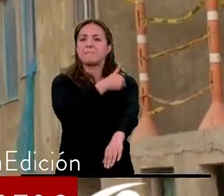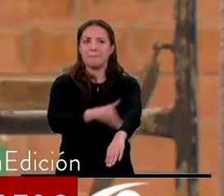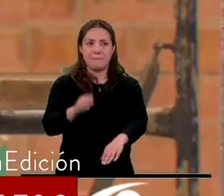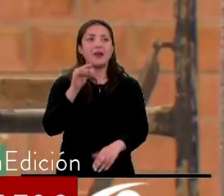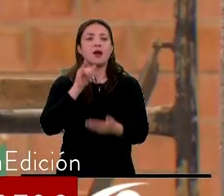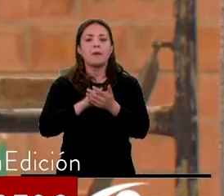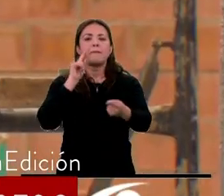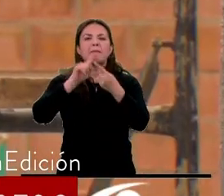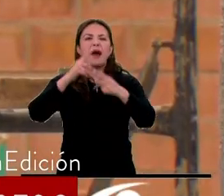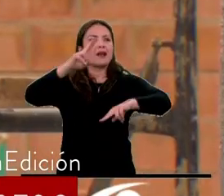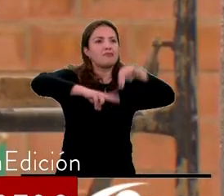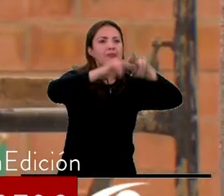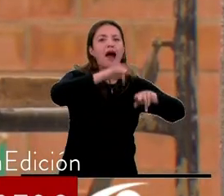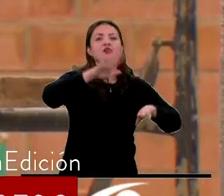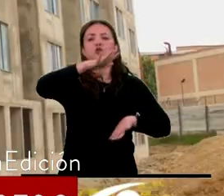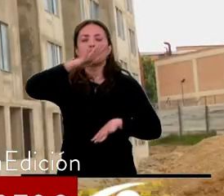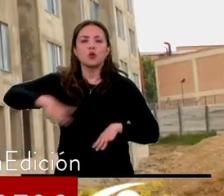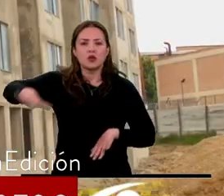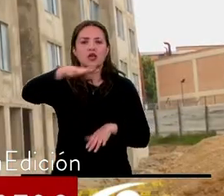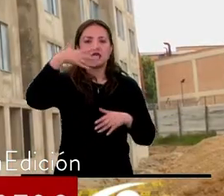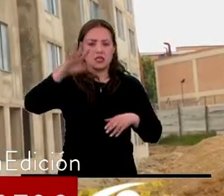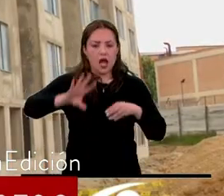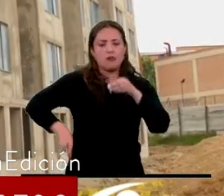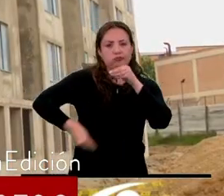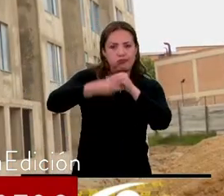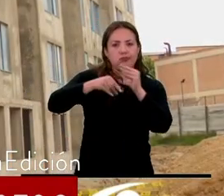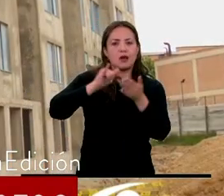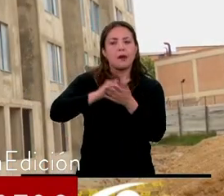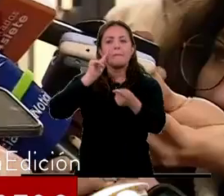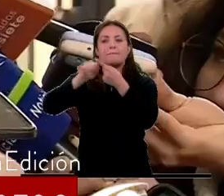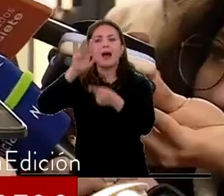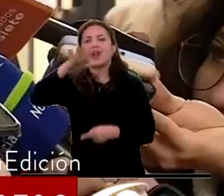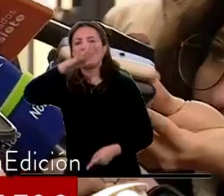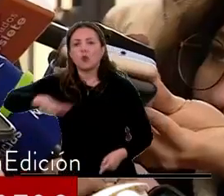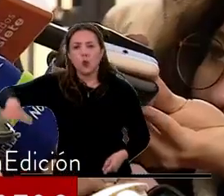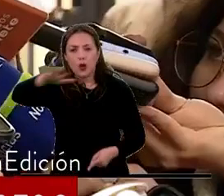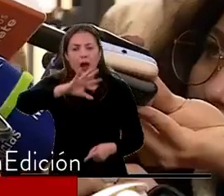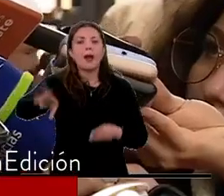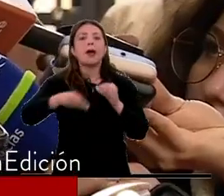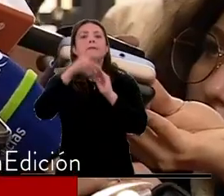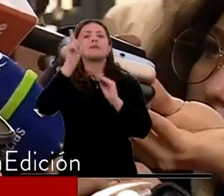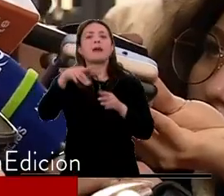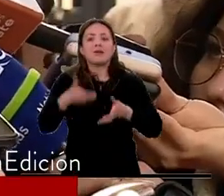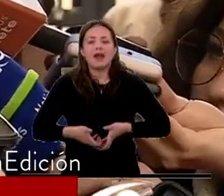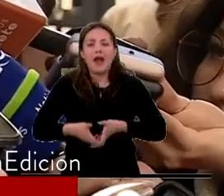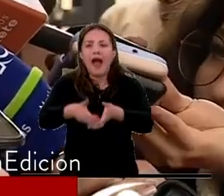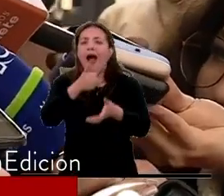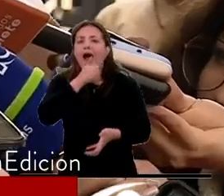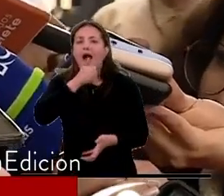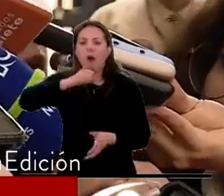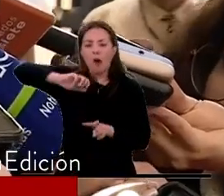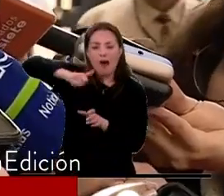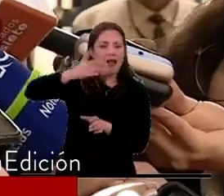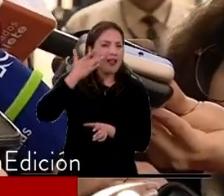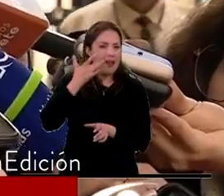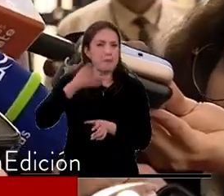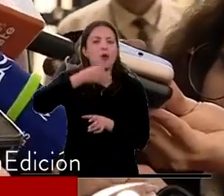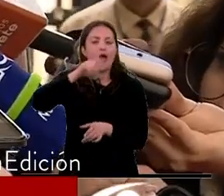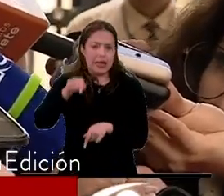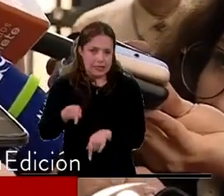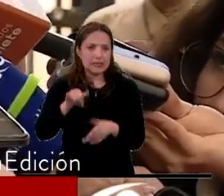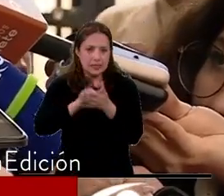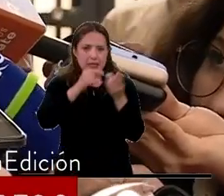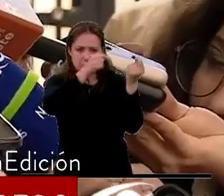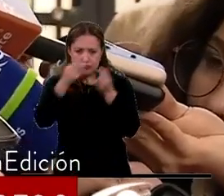Ya habían sido adicionados unos para vivienda de interés social rural y para agua potable. Entonces todo eso